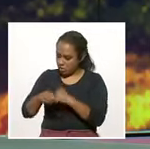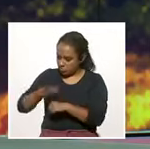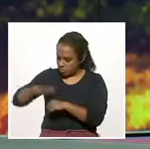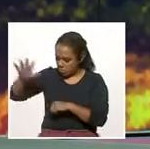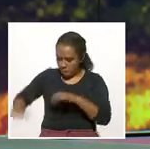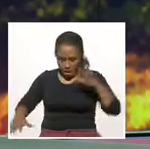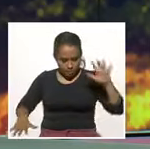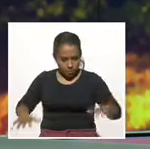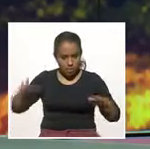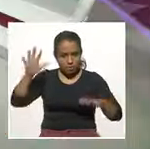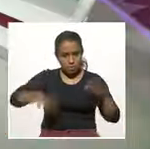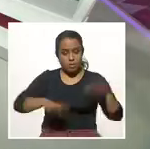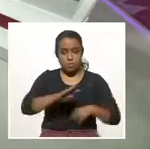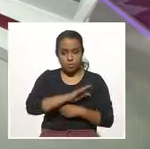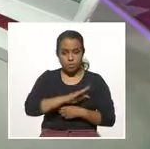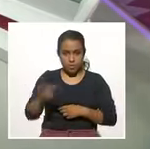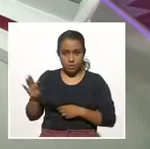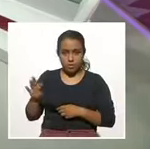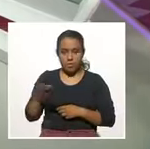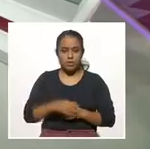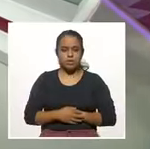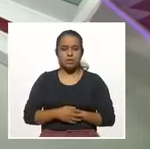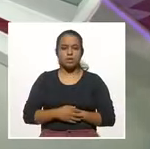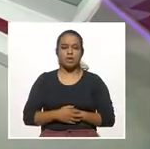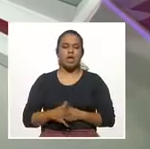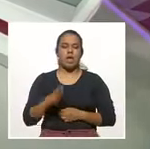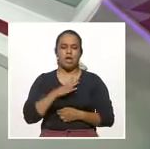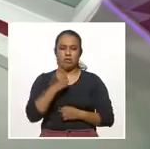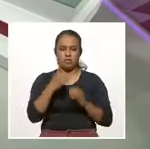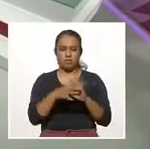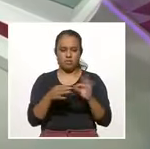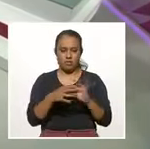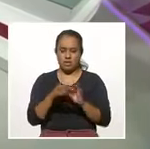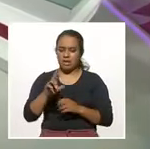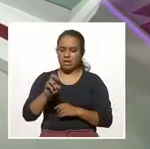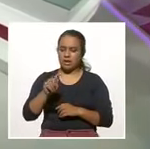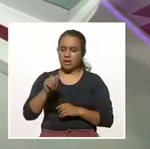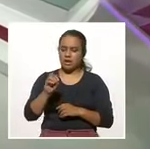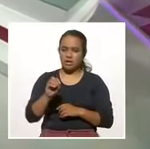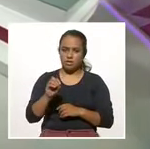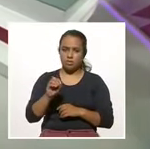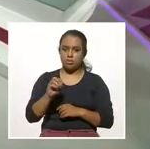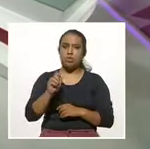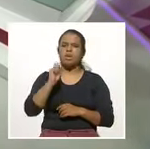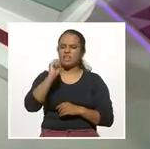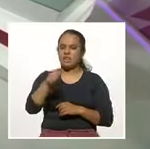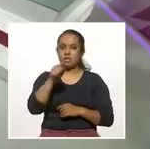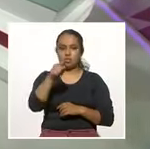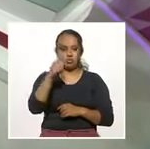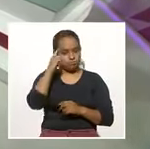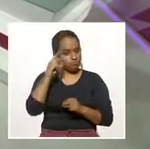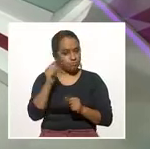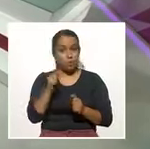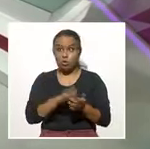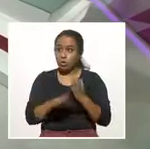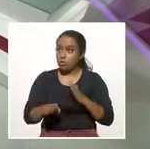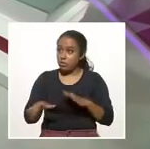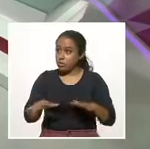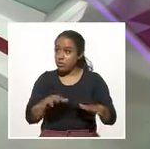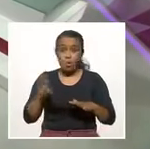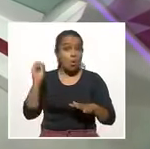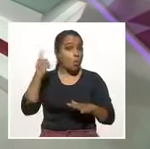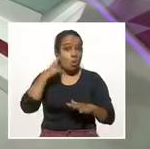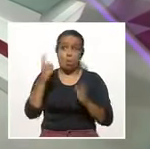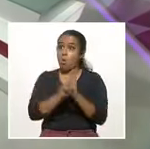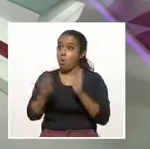misma construcción. Hay una mnemotecnia que se llama reto. Reto, reacciona. O sea, yo percibo que el sismo no sonó la